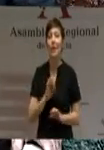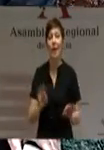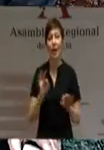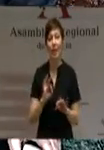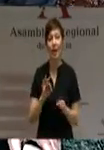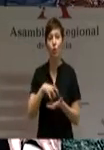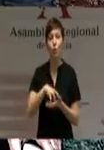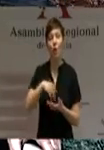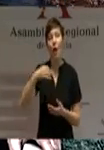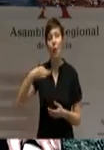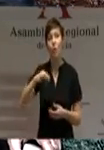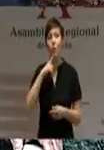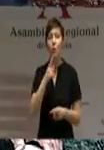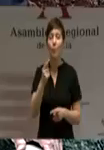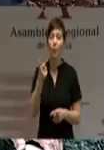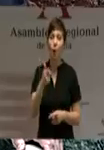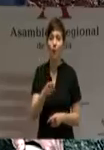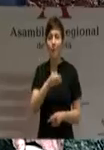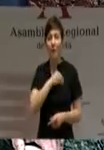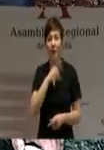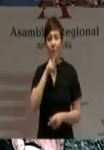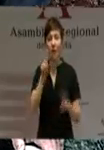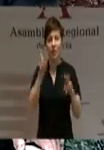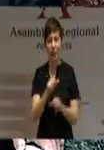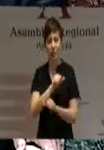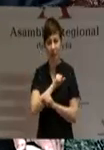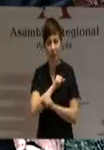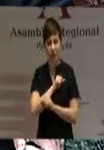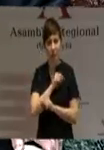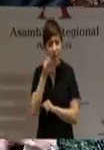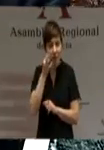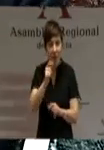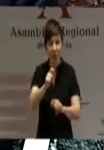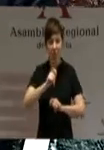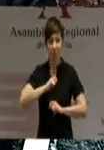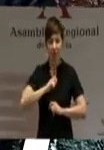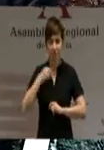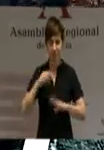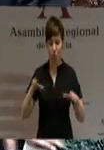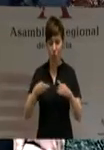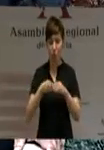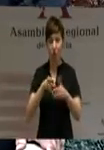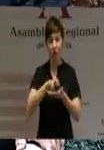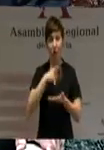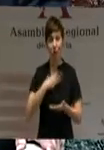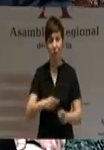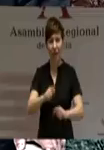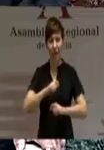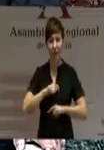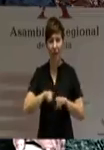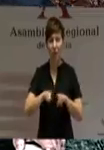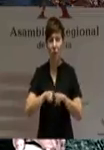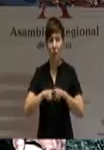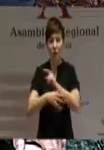paro, realmente nos deja una región convertida en un zarzal, en una inmensa corona de